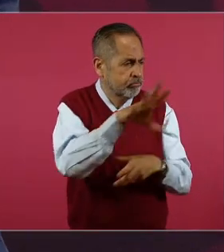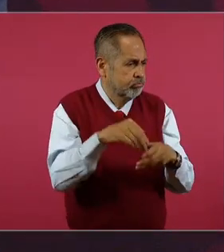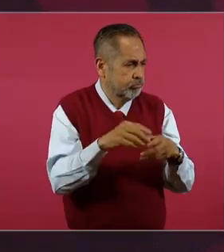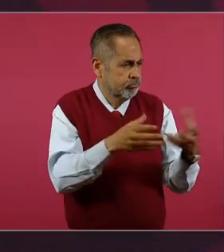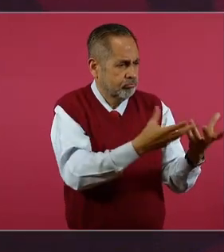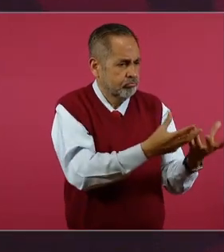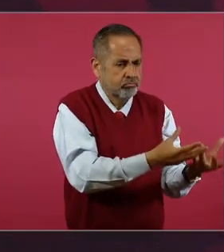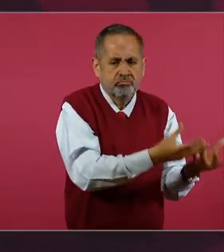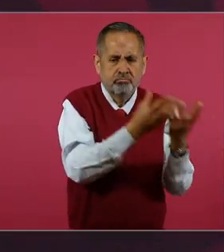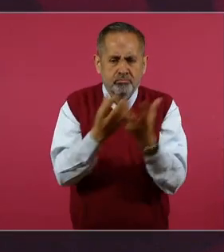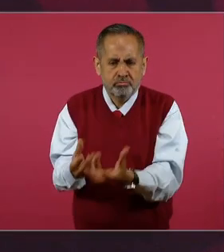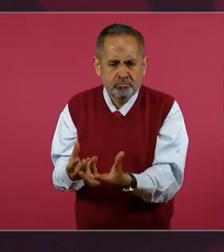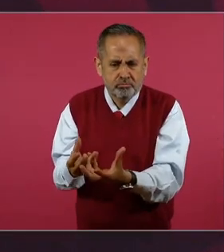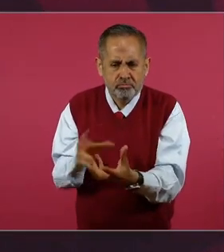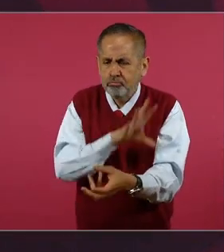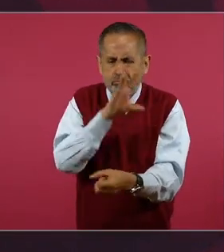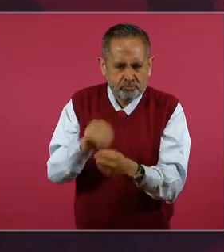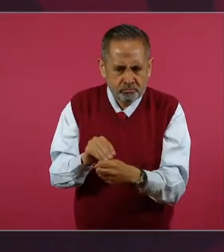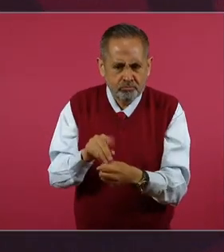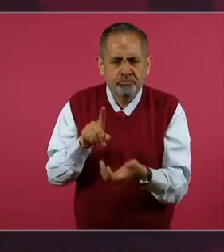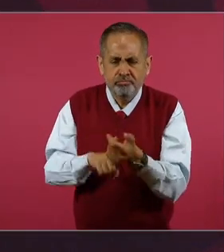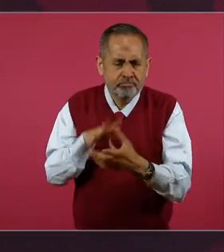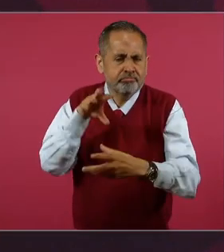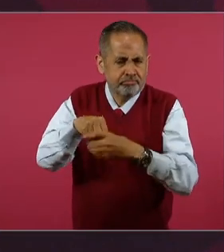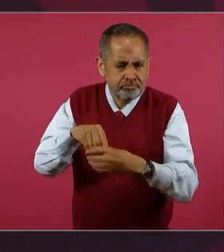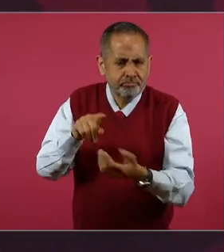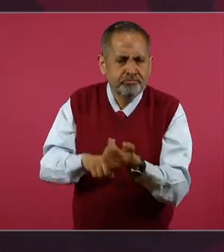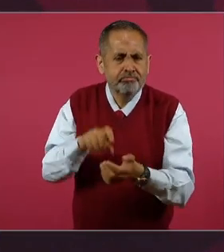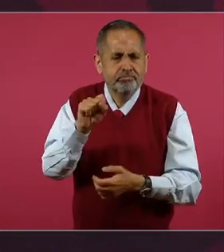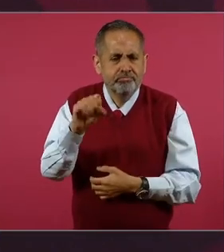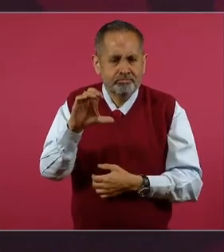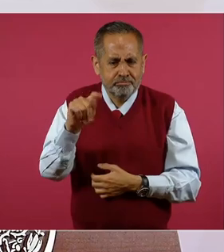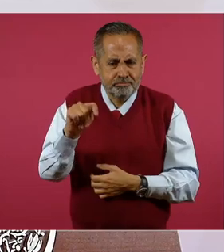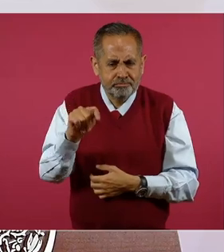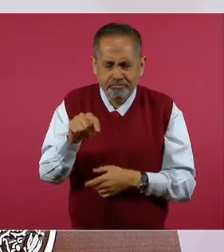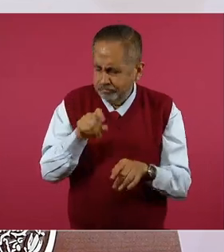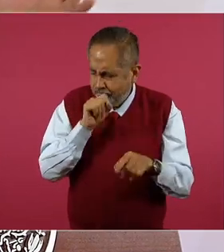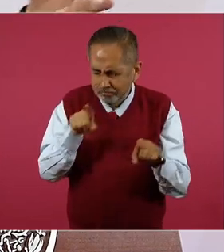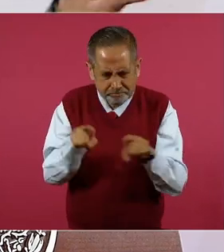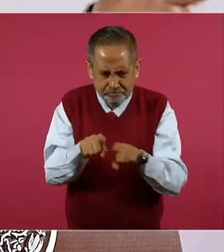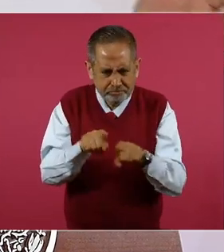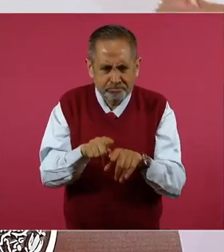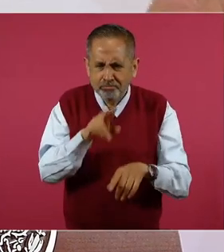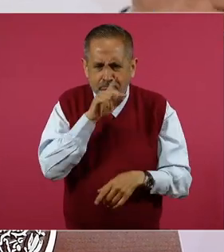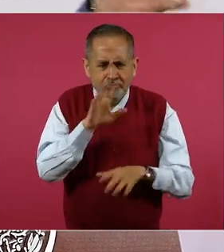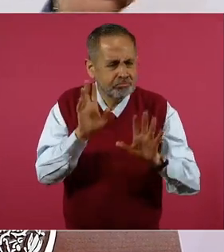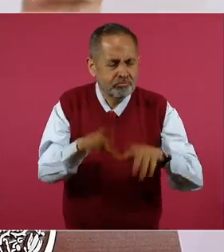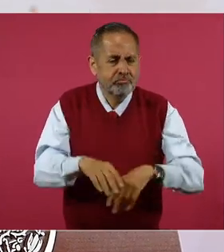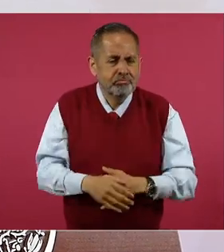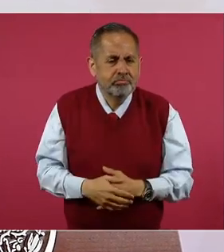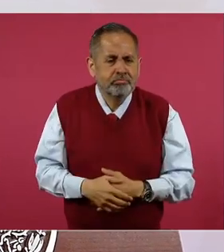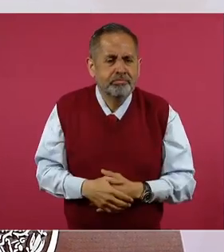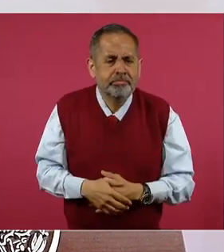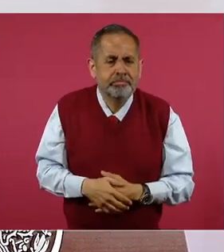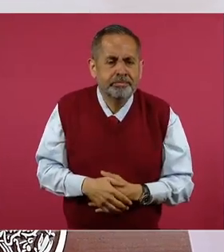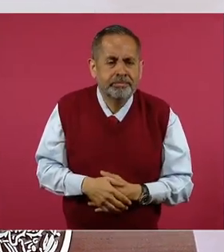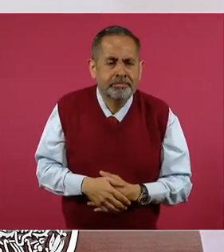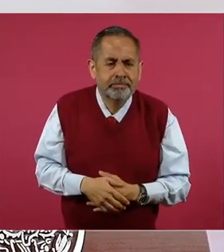los trabajadores a la Secretaría de Comunicaciones. Lo mismo en el caso de las